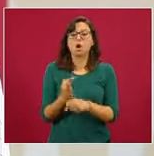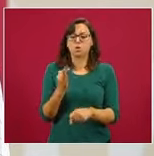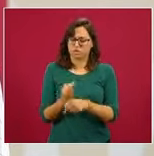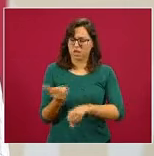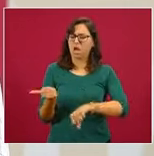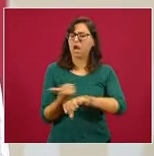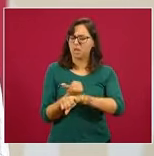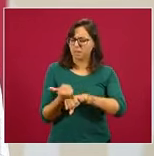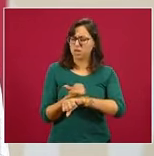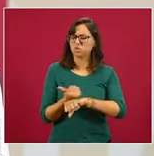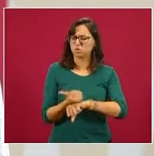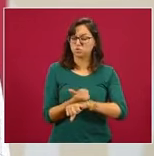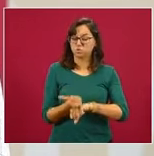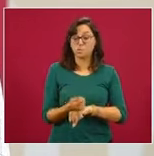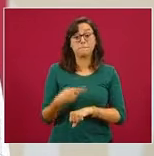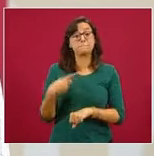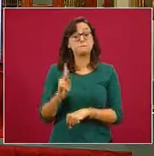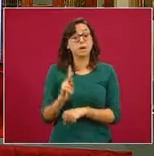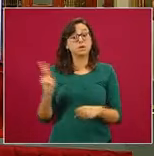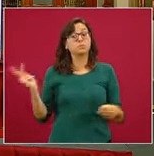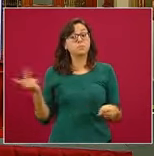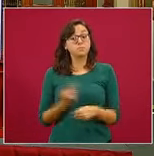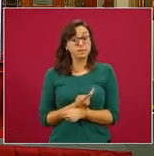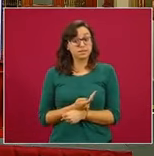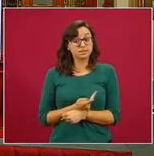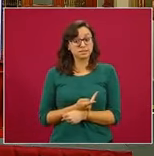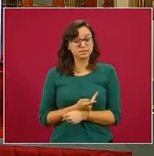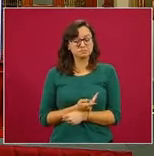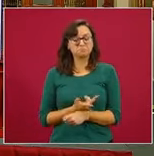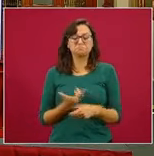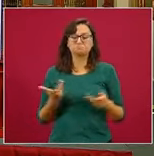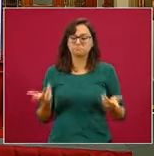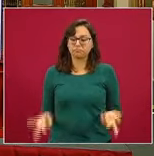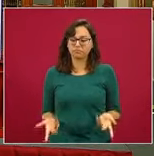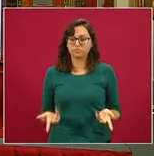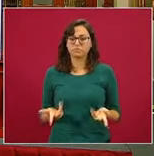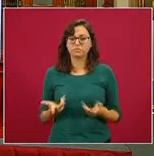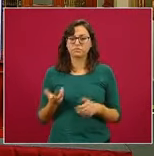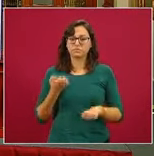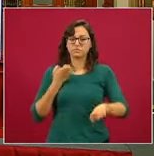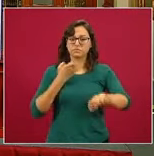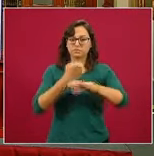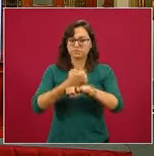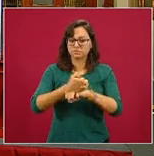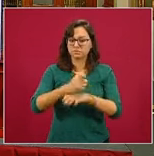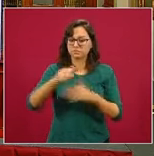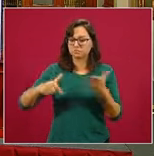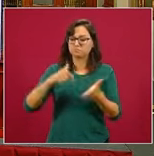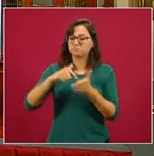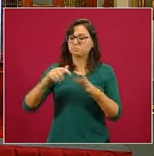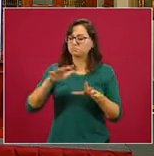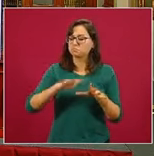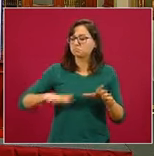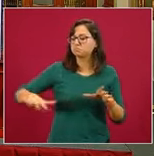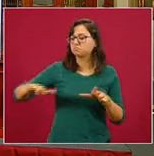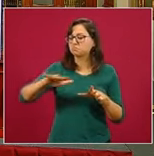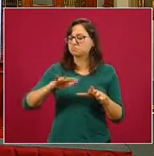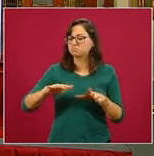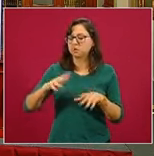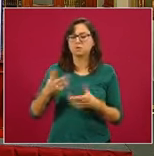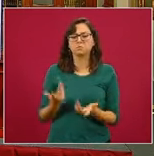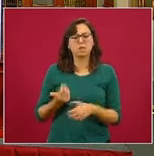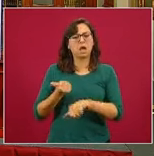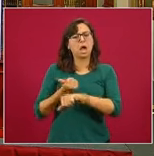amarillo. Lo que puede suceder cuando un estado, una localidad está en este tipo de riesgo, por lo